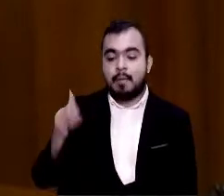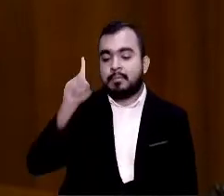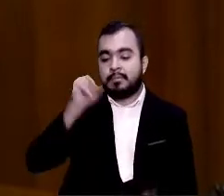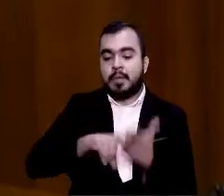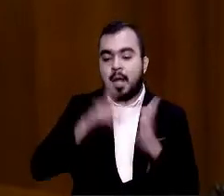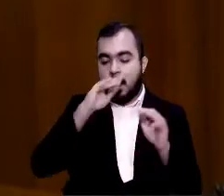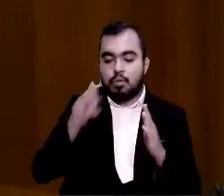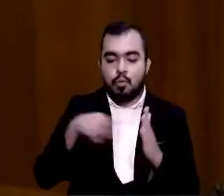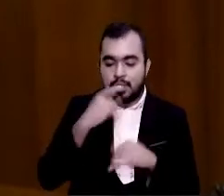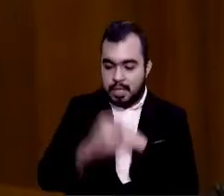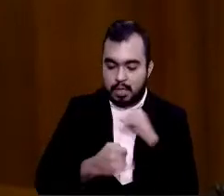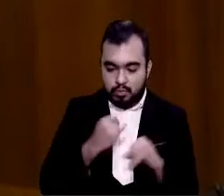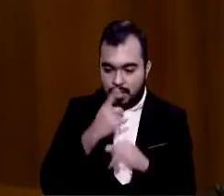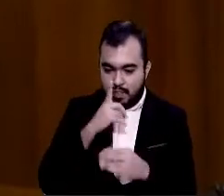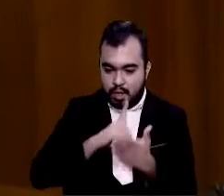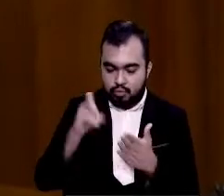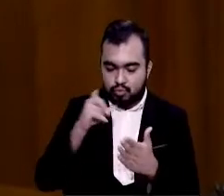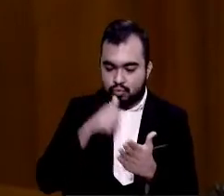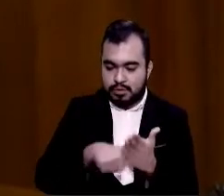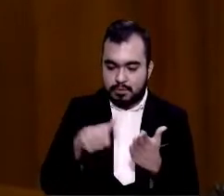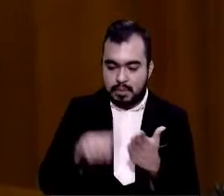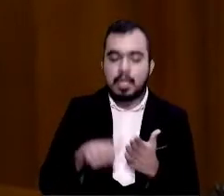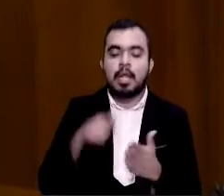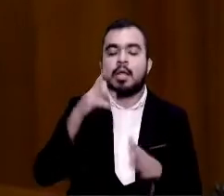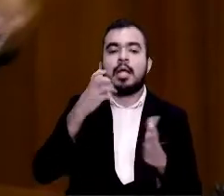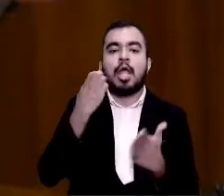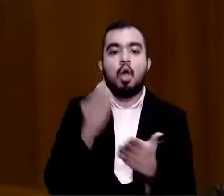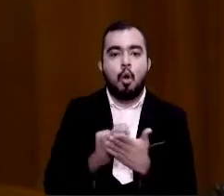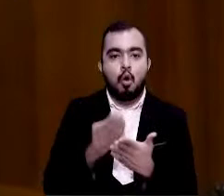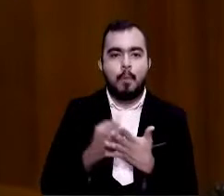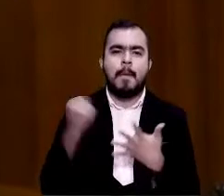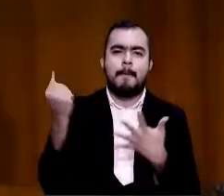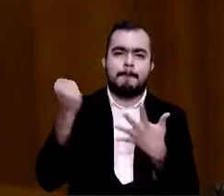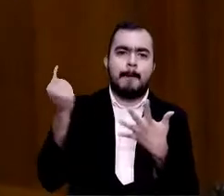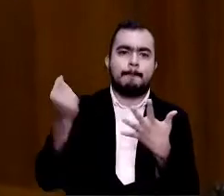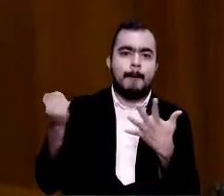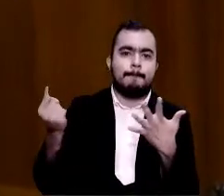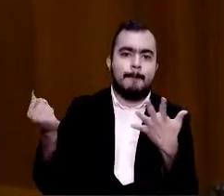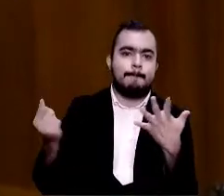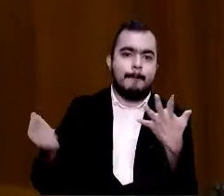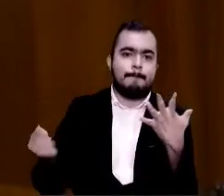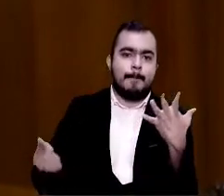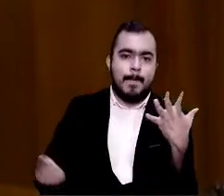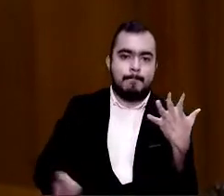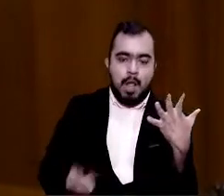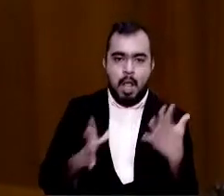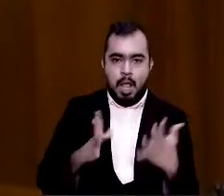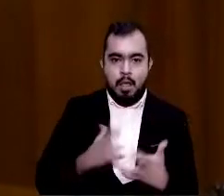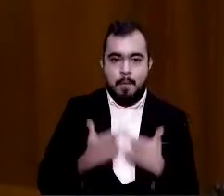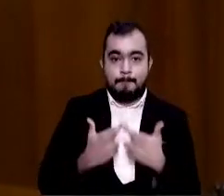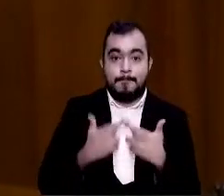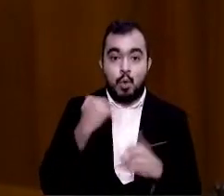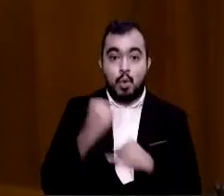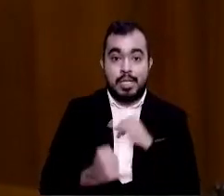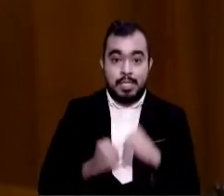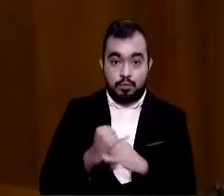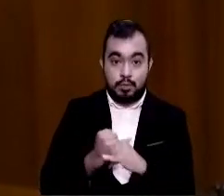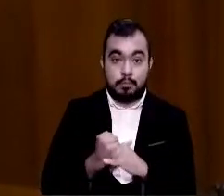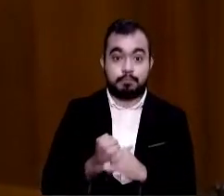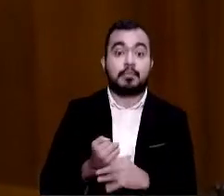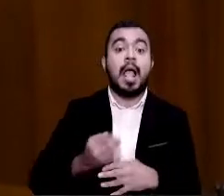Civiles y Políticos, el Pacto Internacional de Derechos Económicos y así sucesivamente. No obstante, a pesar del marco